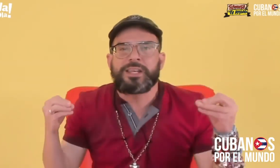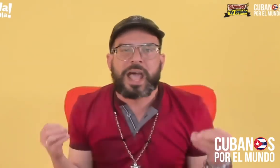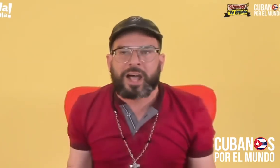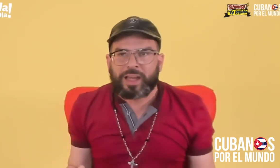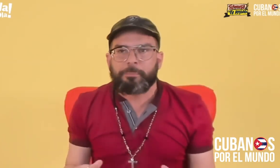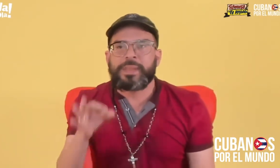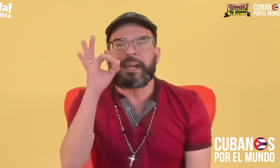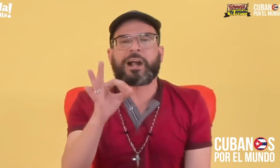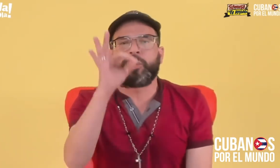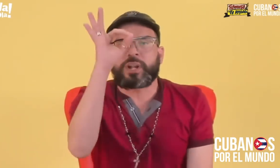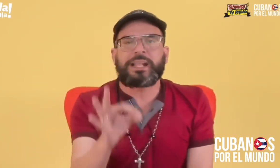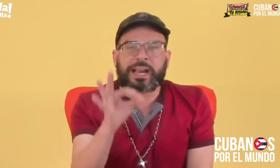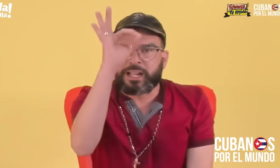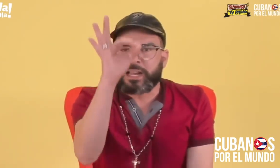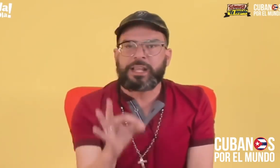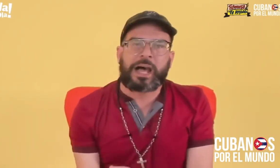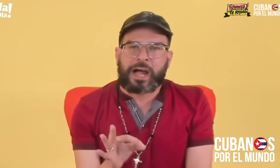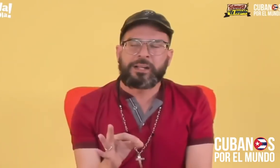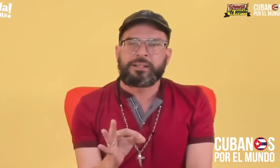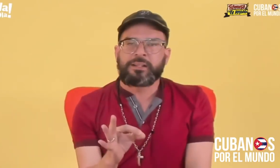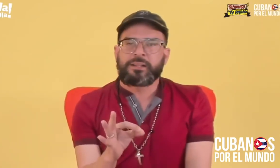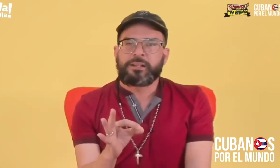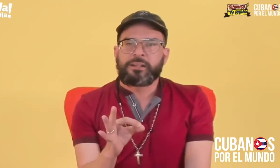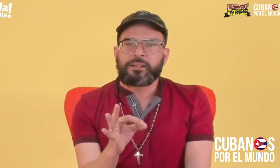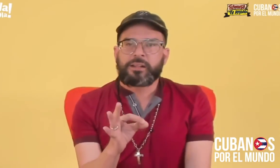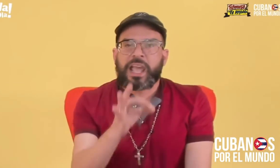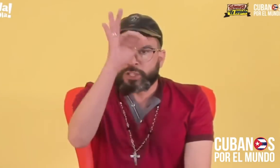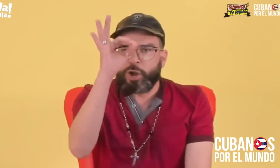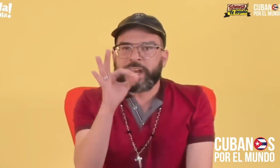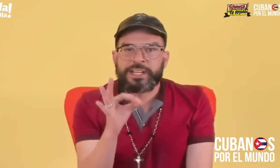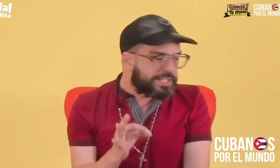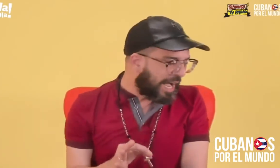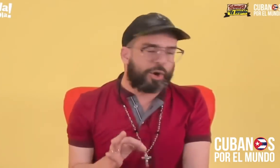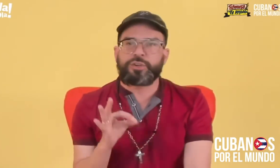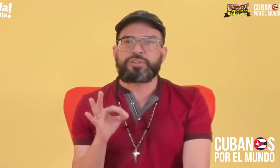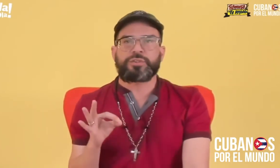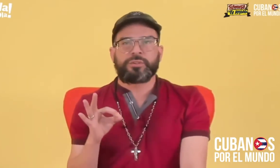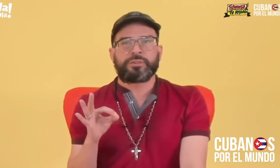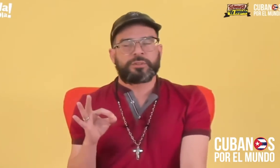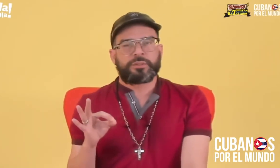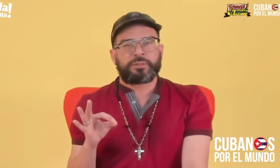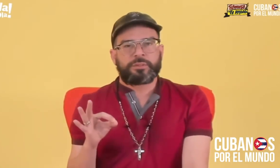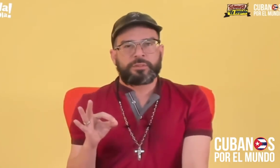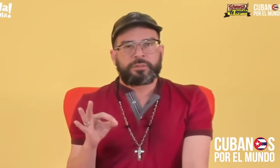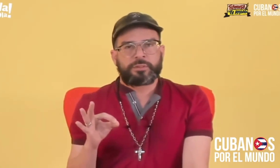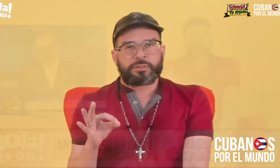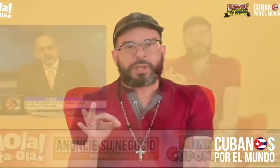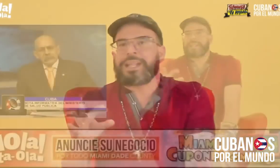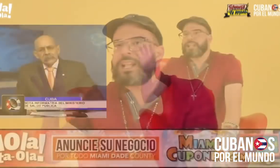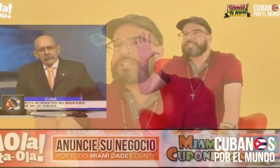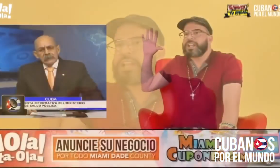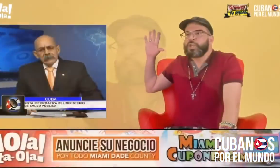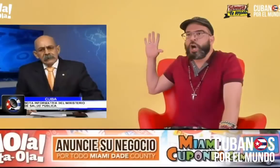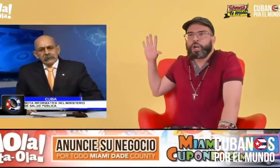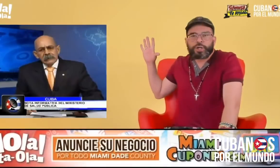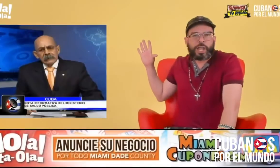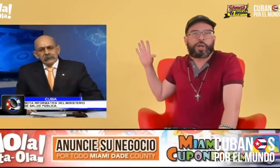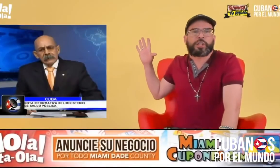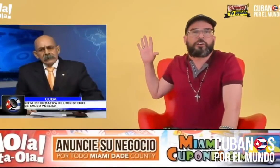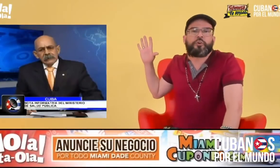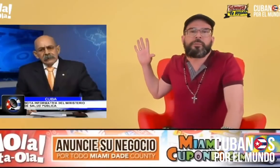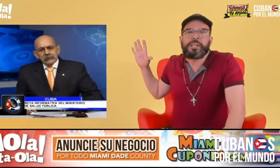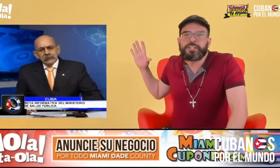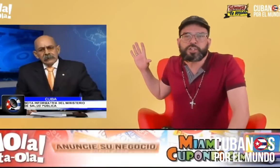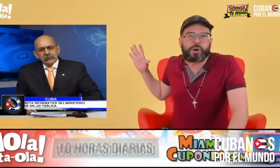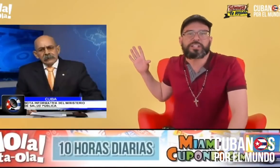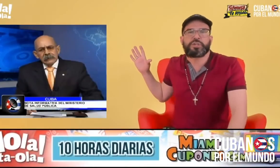importa nada. Mira con qué tranquilidad estos genízaros, este señor